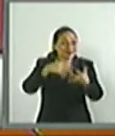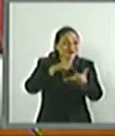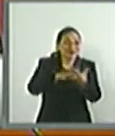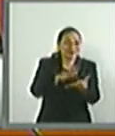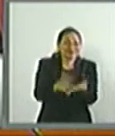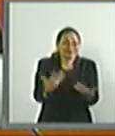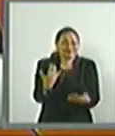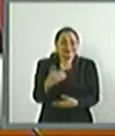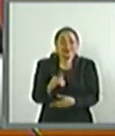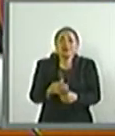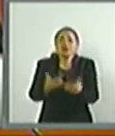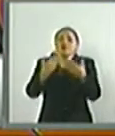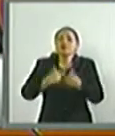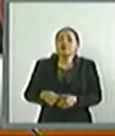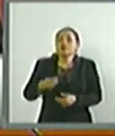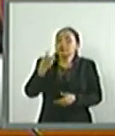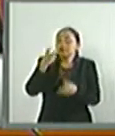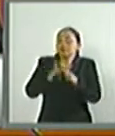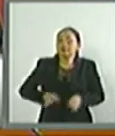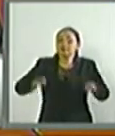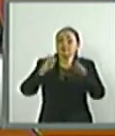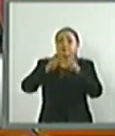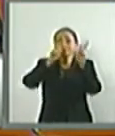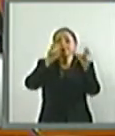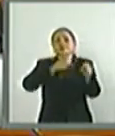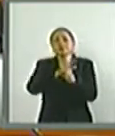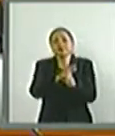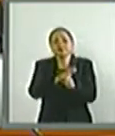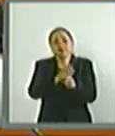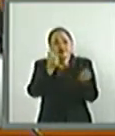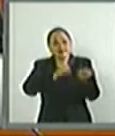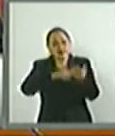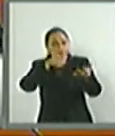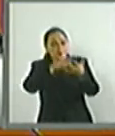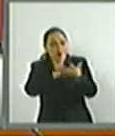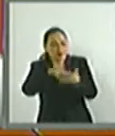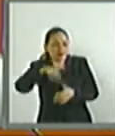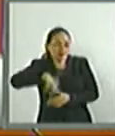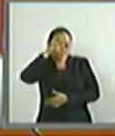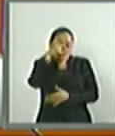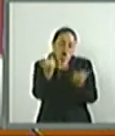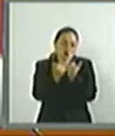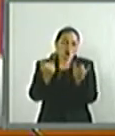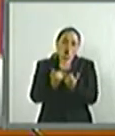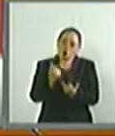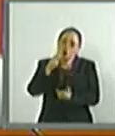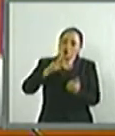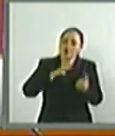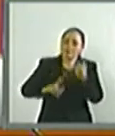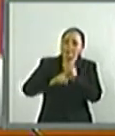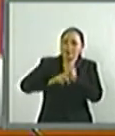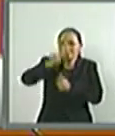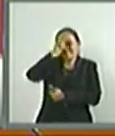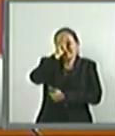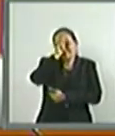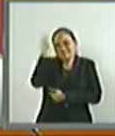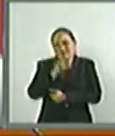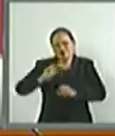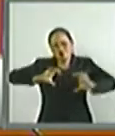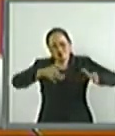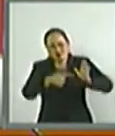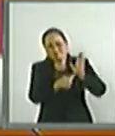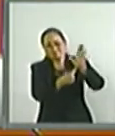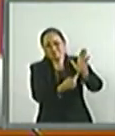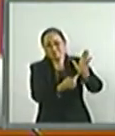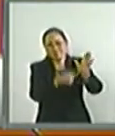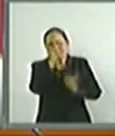cerezos. Pero lo importante de esto es que las prisiones, y México no es la excepción, muestran una de las peores caras de las comunidades,